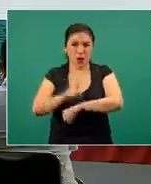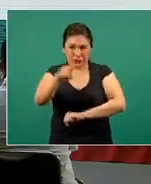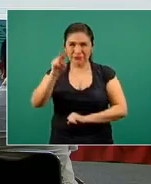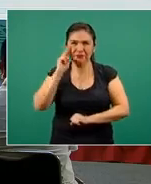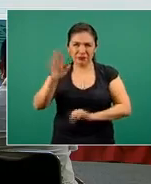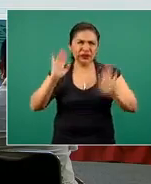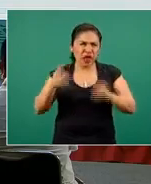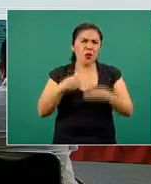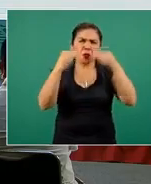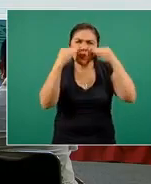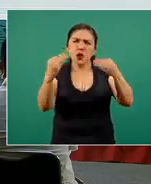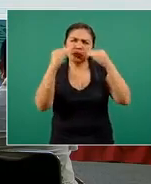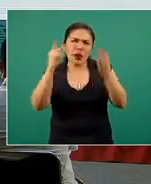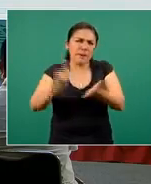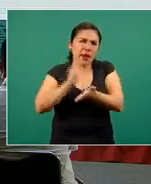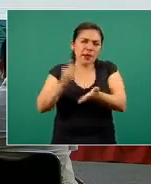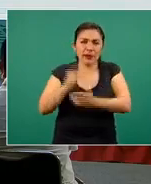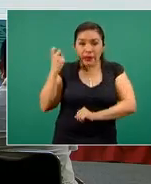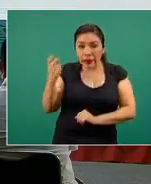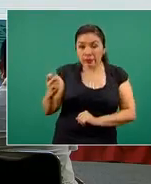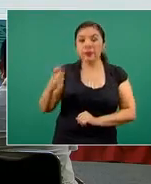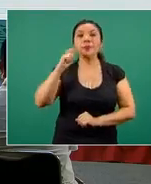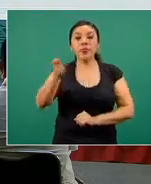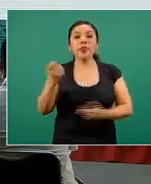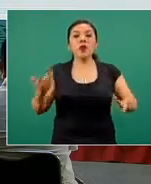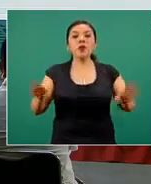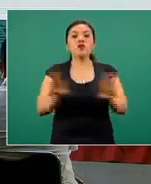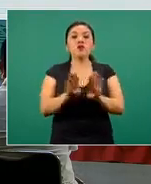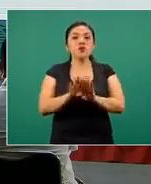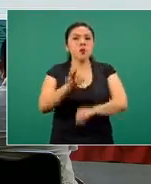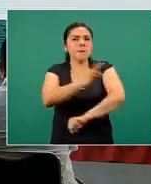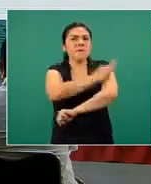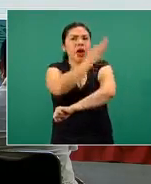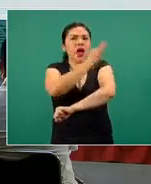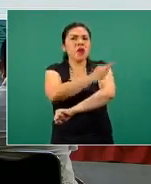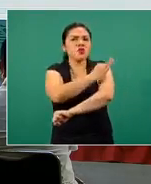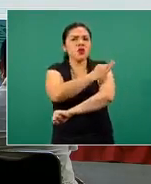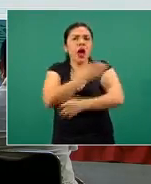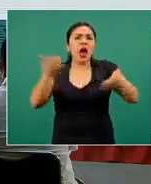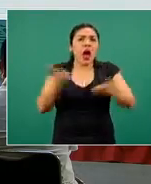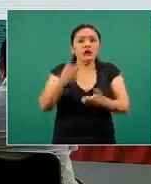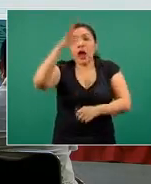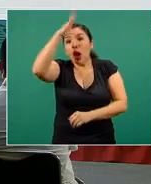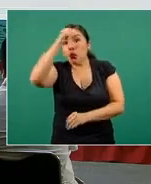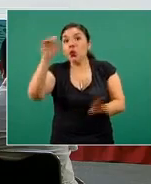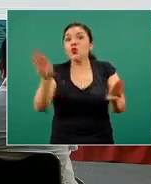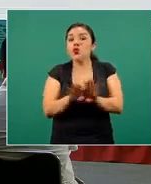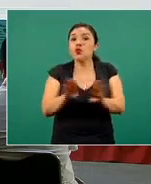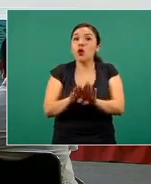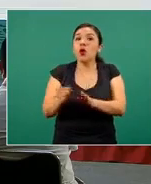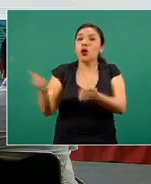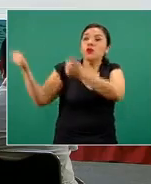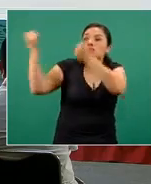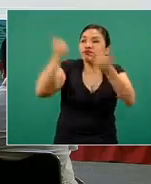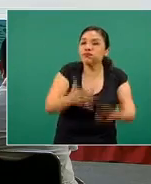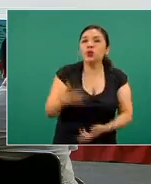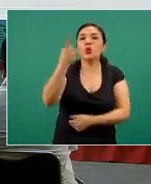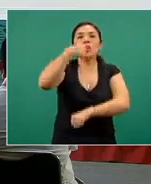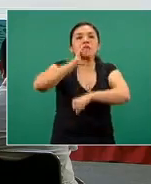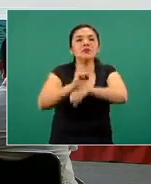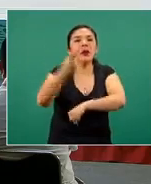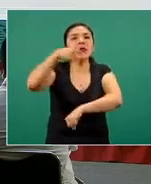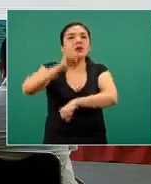lo hemos mostrado aquí, la distribución de las vacunas ocurre de acuerdo a los paquetes semanales.